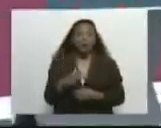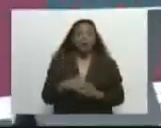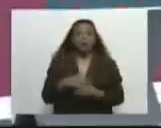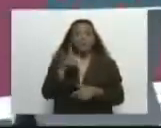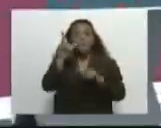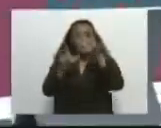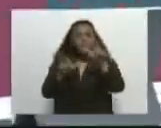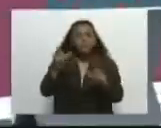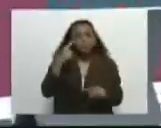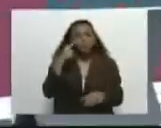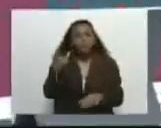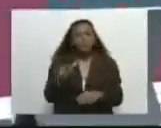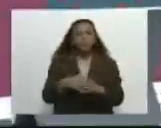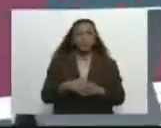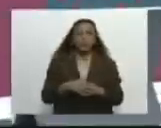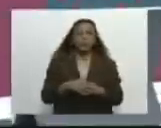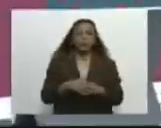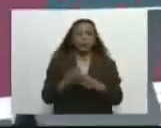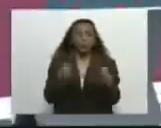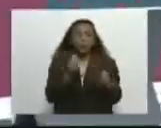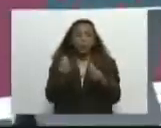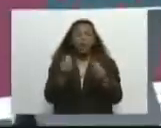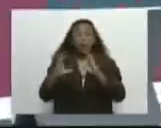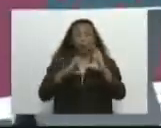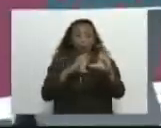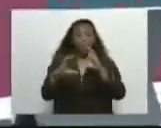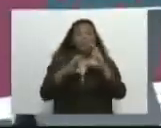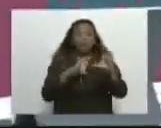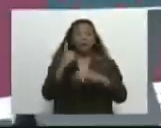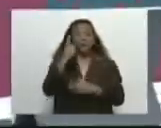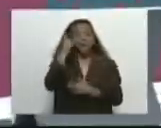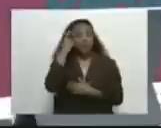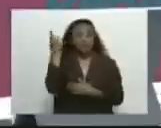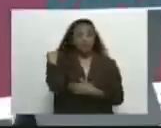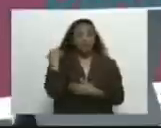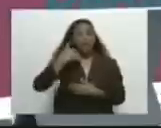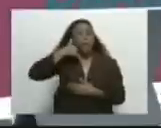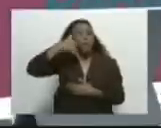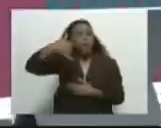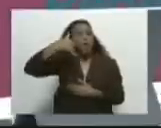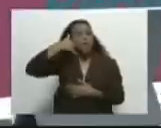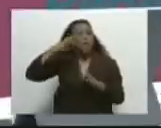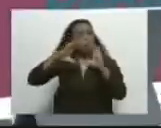que comentábamos ahora cuando conversamos, y ayer también por teléfono.